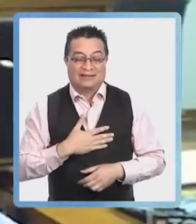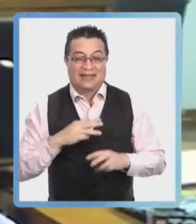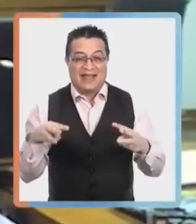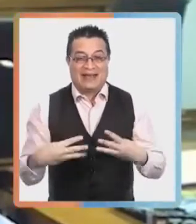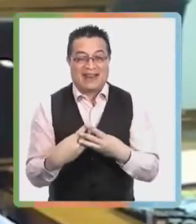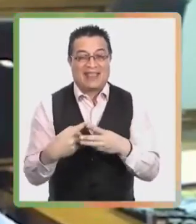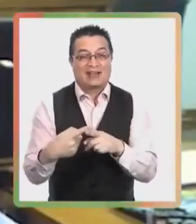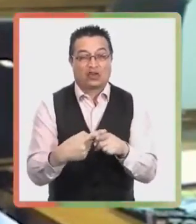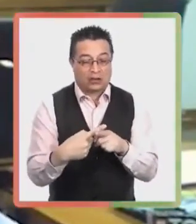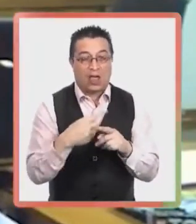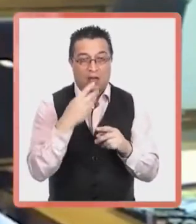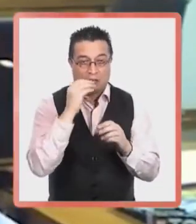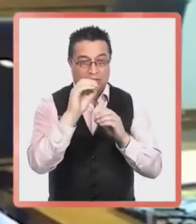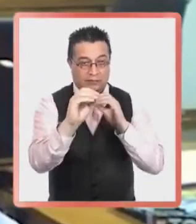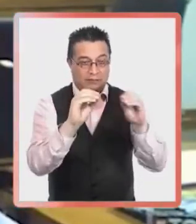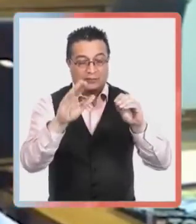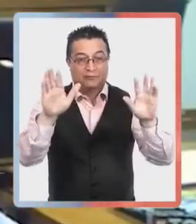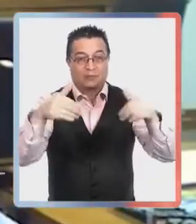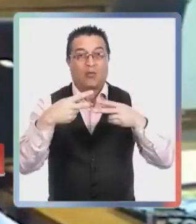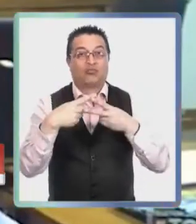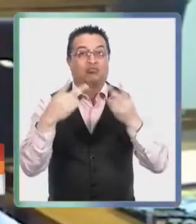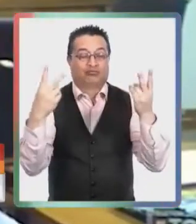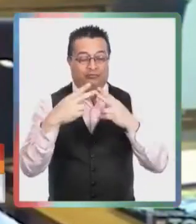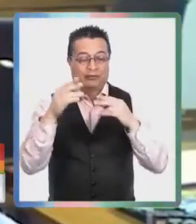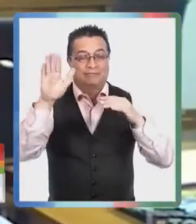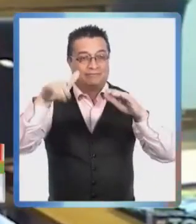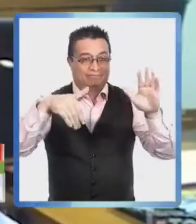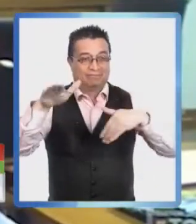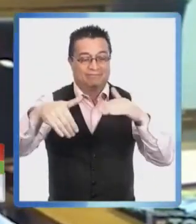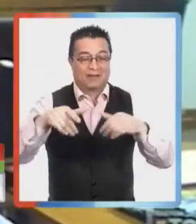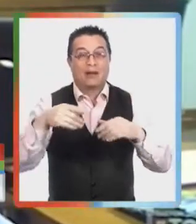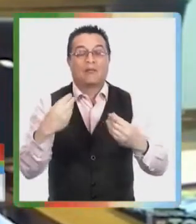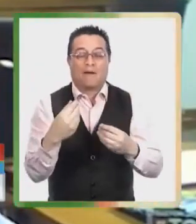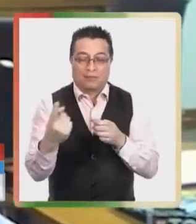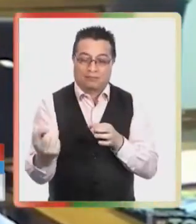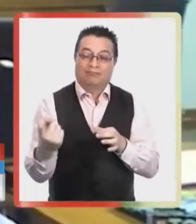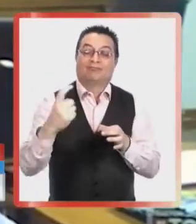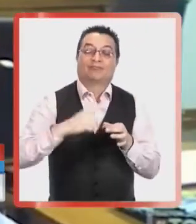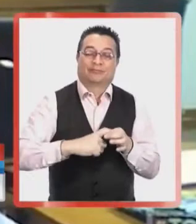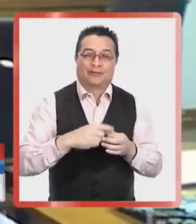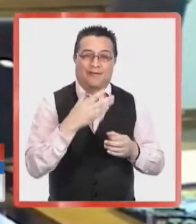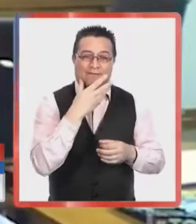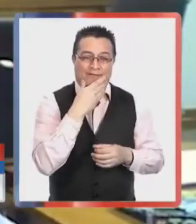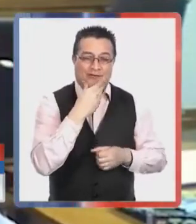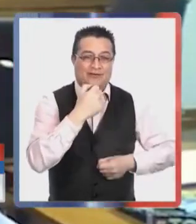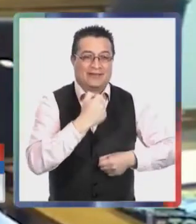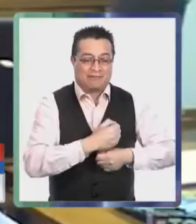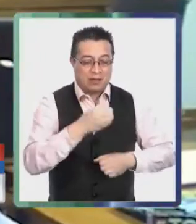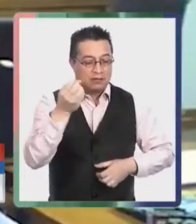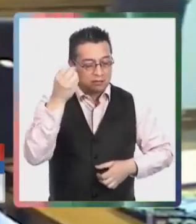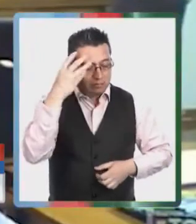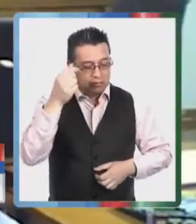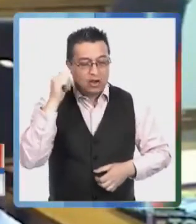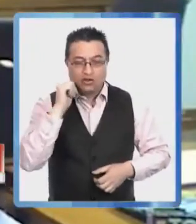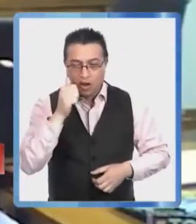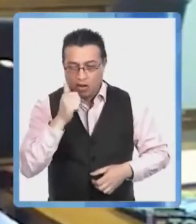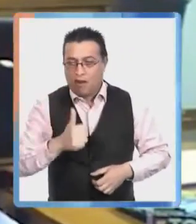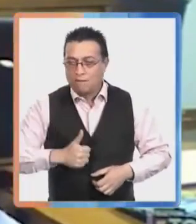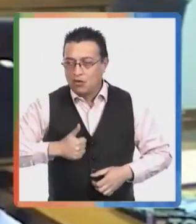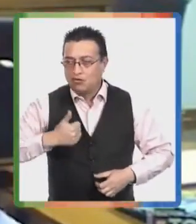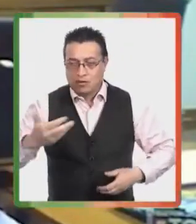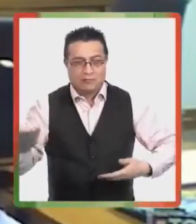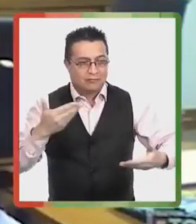nuestras redes sociales desde donde les vamos a invitar a sumarse a esta maravillosa obra donde además todos los días aprendemos de los